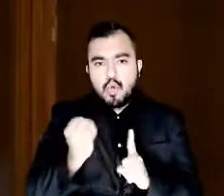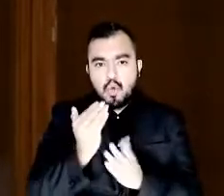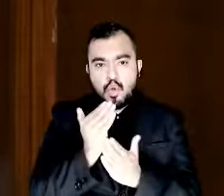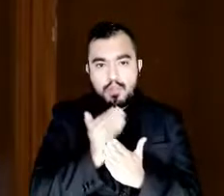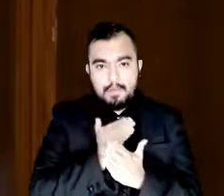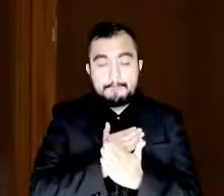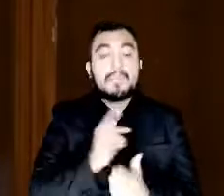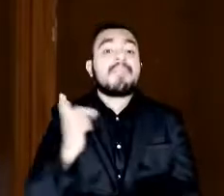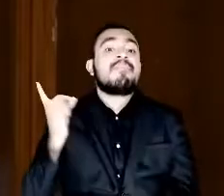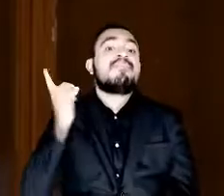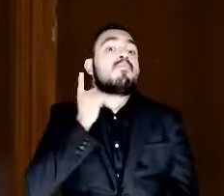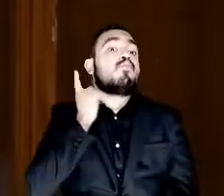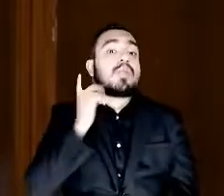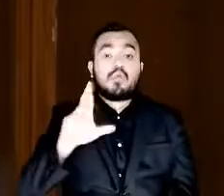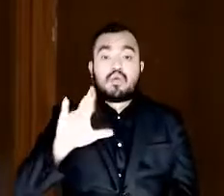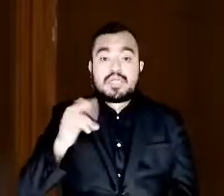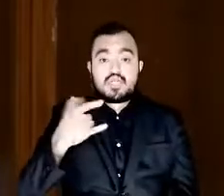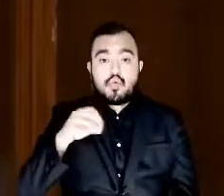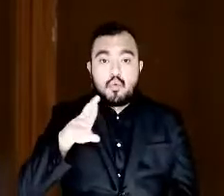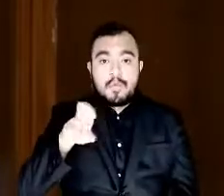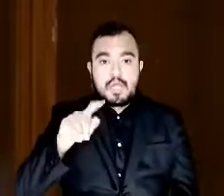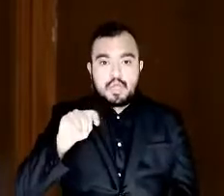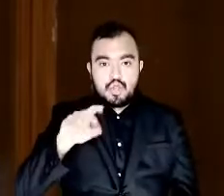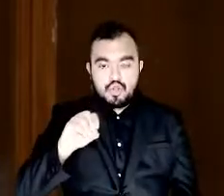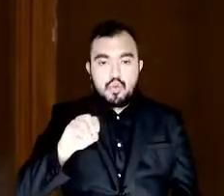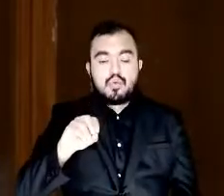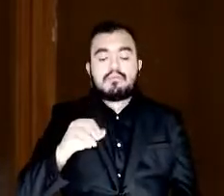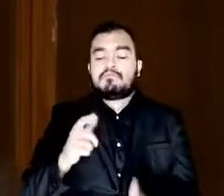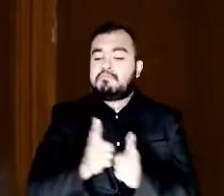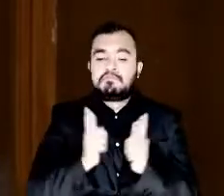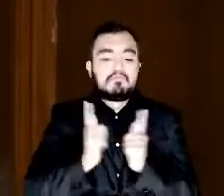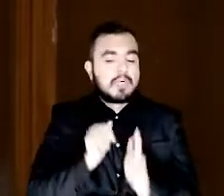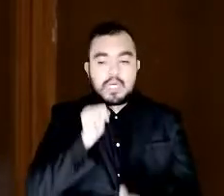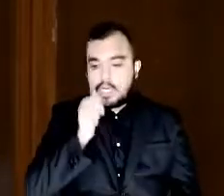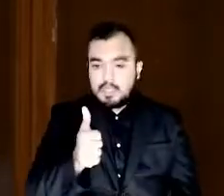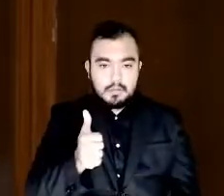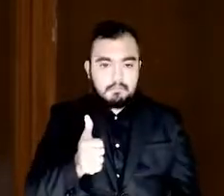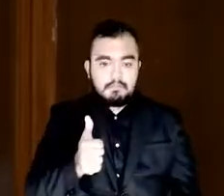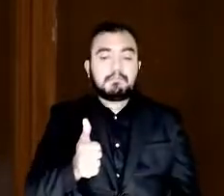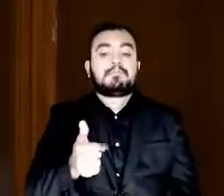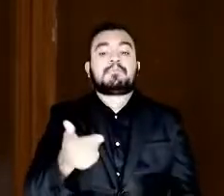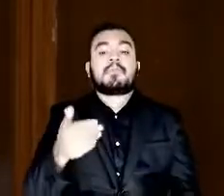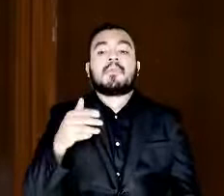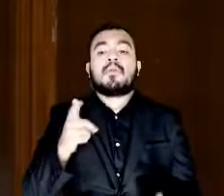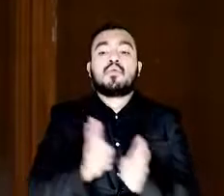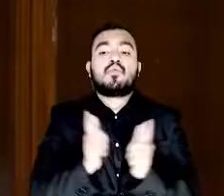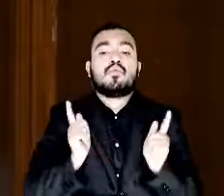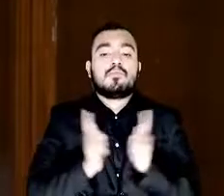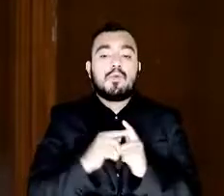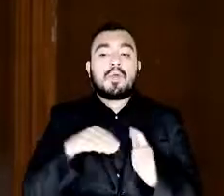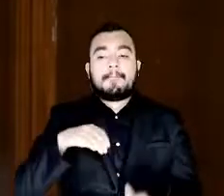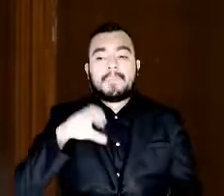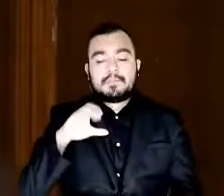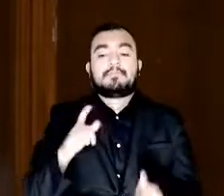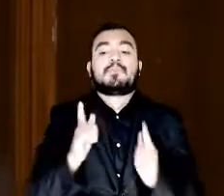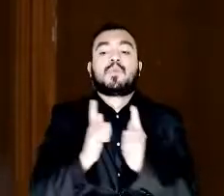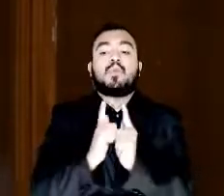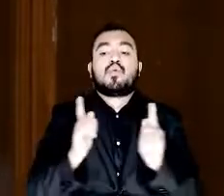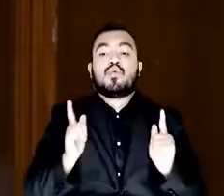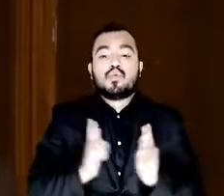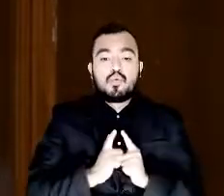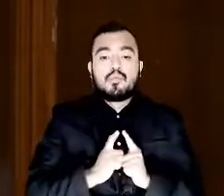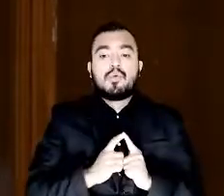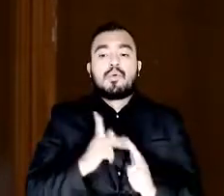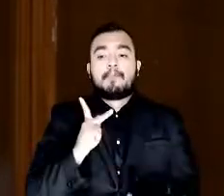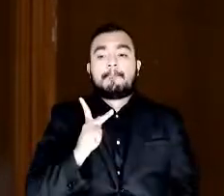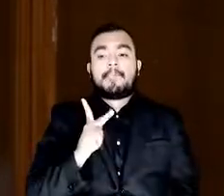diputado Rigoberto Vargas Cervantes diputados impartido grupo parlamentario del movimiento ciudadano grupo parlamentario del partido